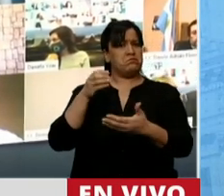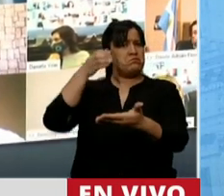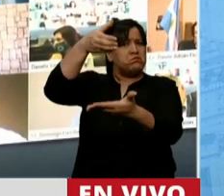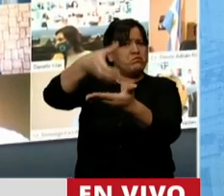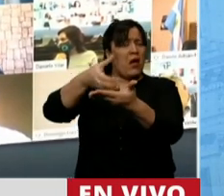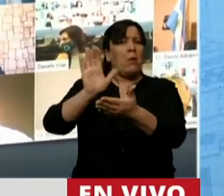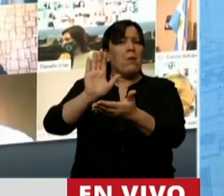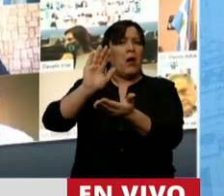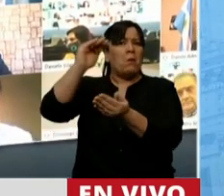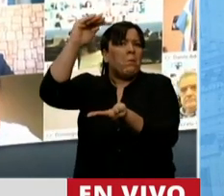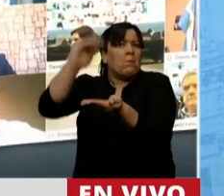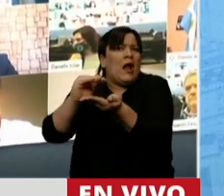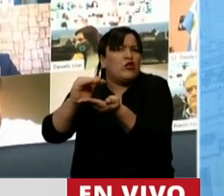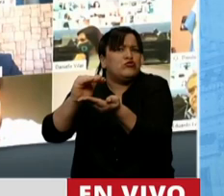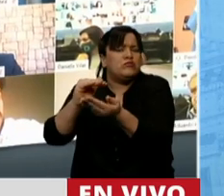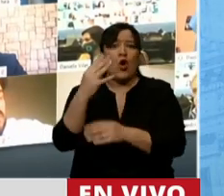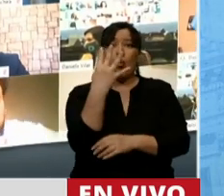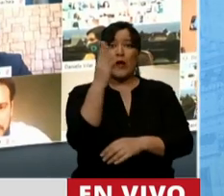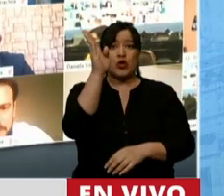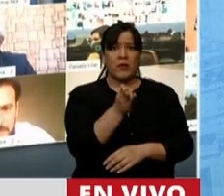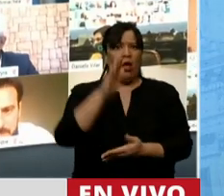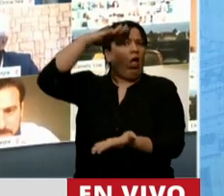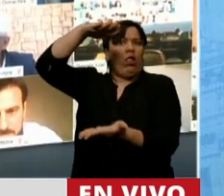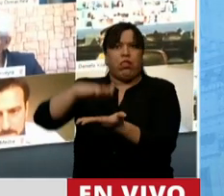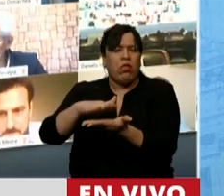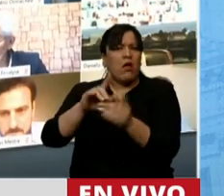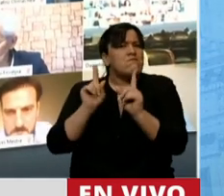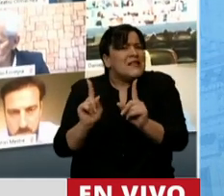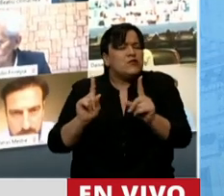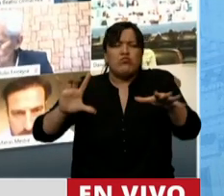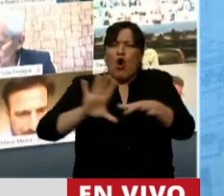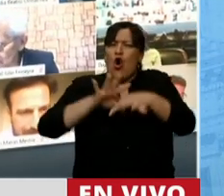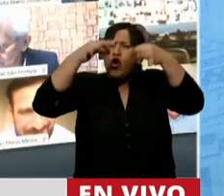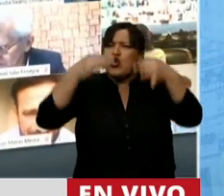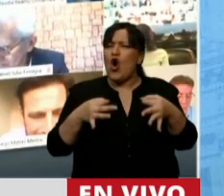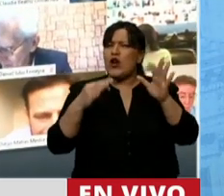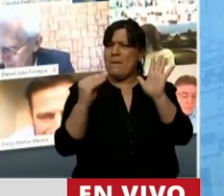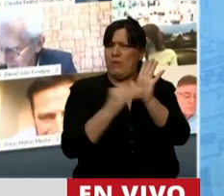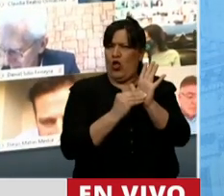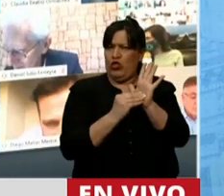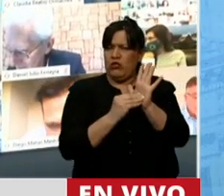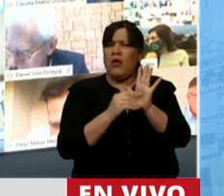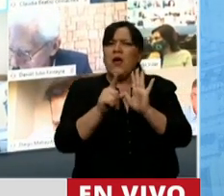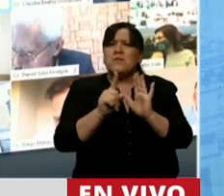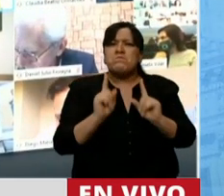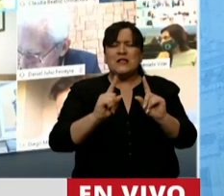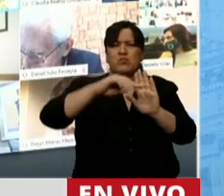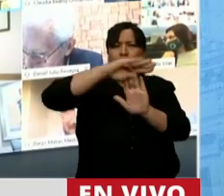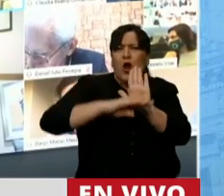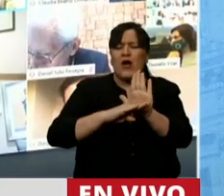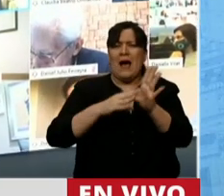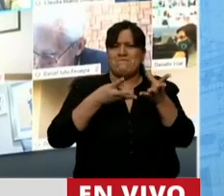menos del 4% que le corresponde en cada uno de los programas de